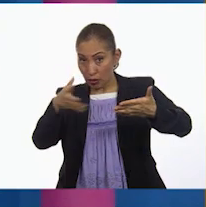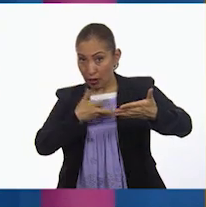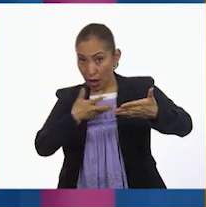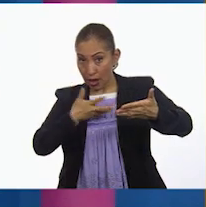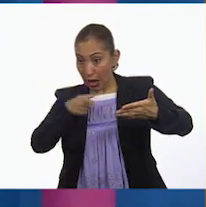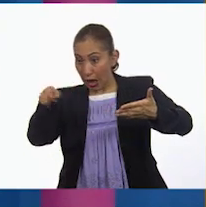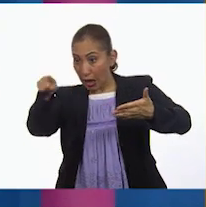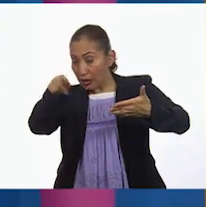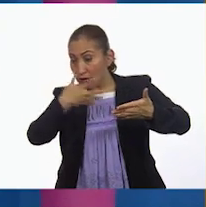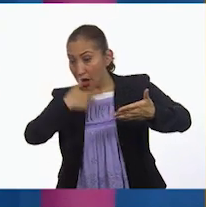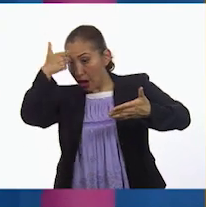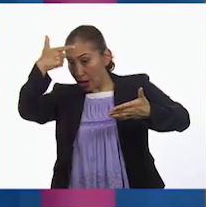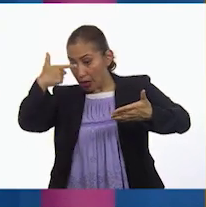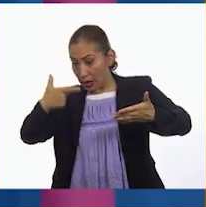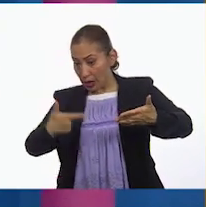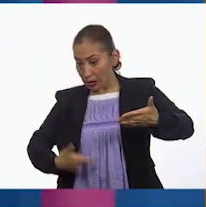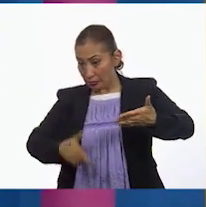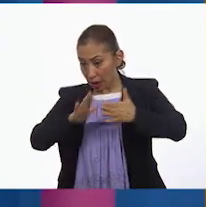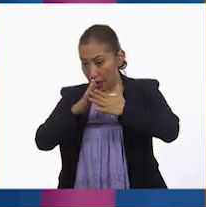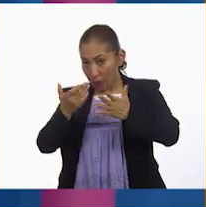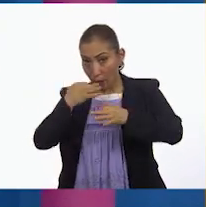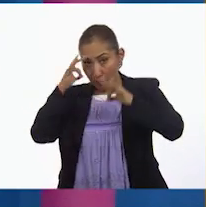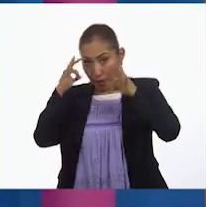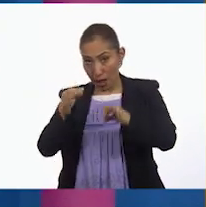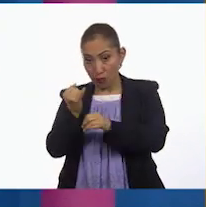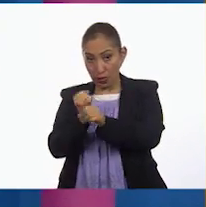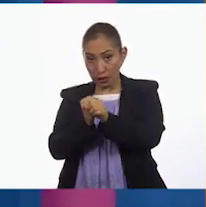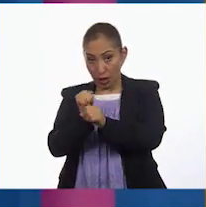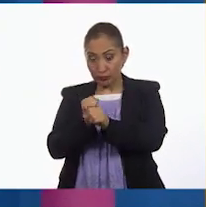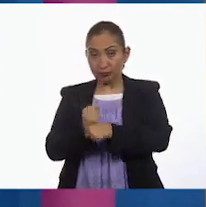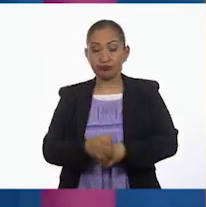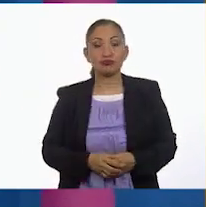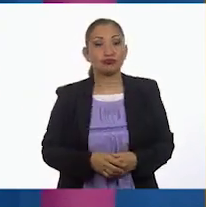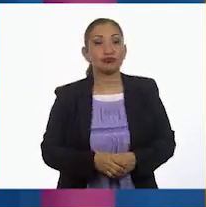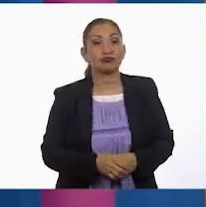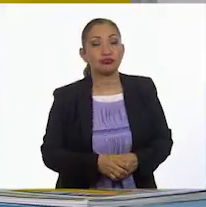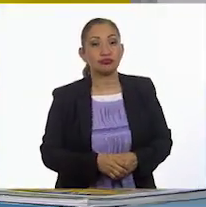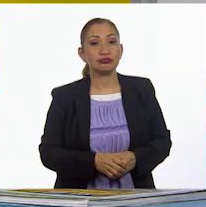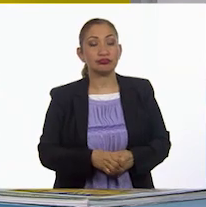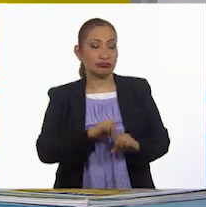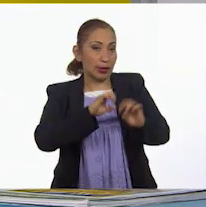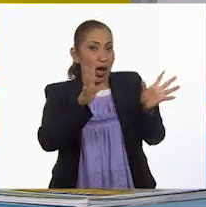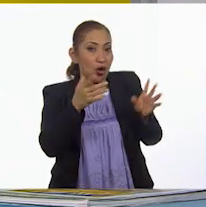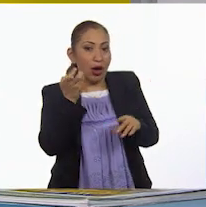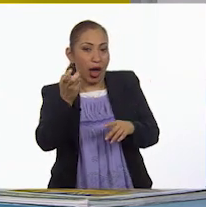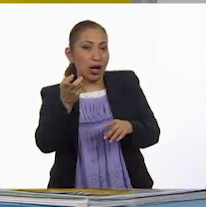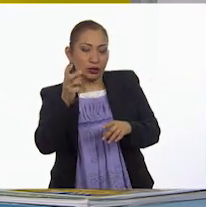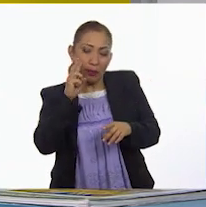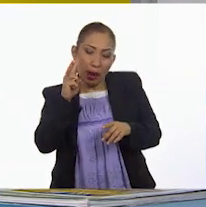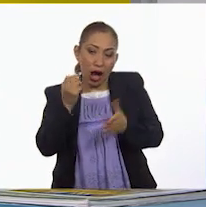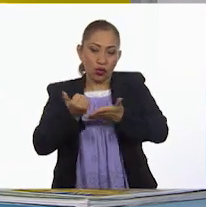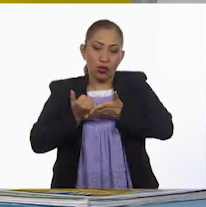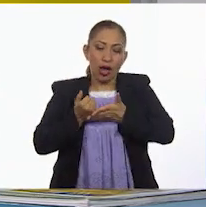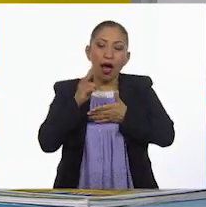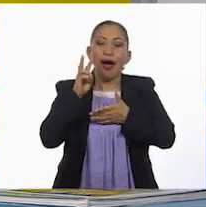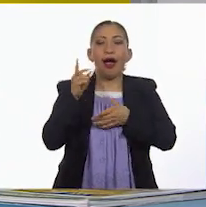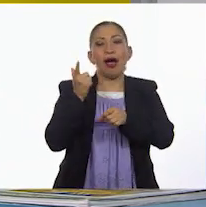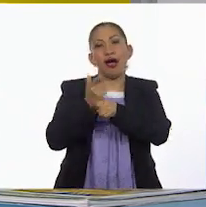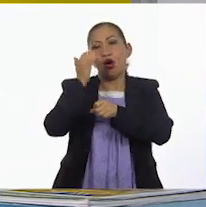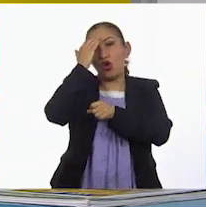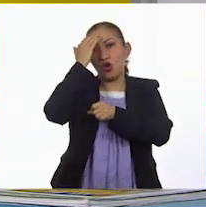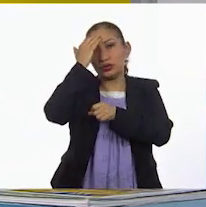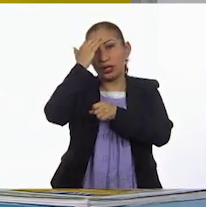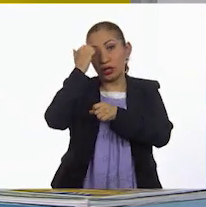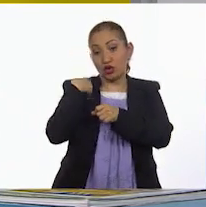de bibliografía, que nosotros veamos que sí se hizo una investigación. Claro, porque pues eso nos va a dar pauta a conocer